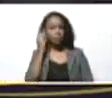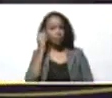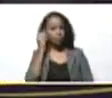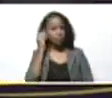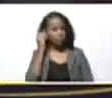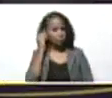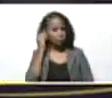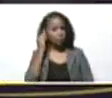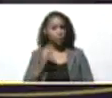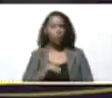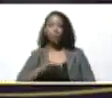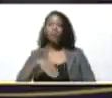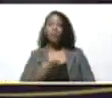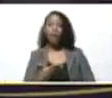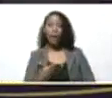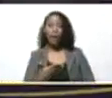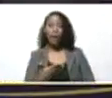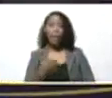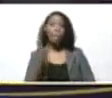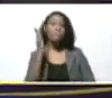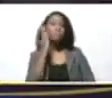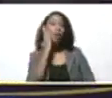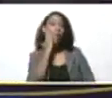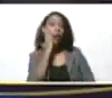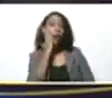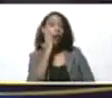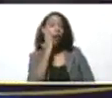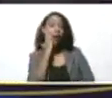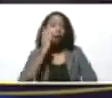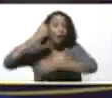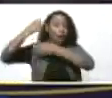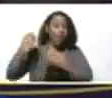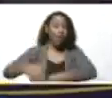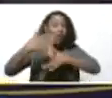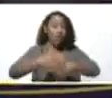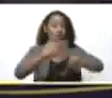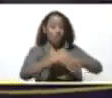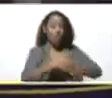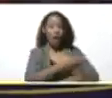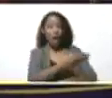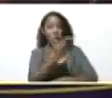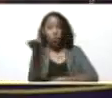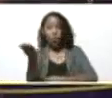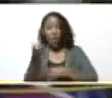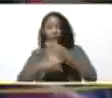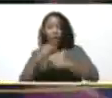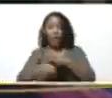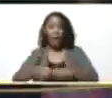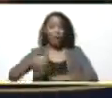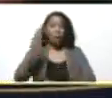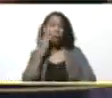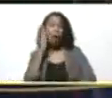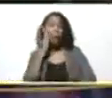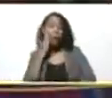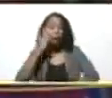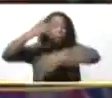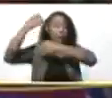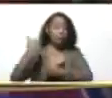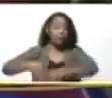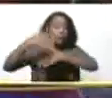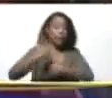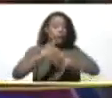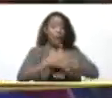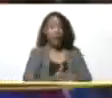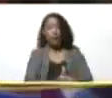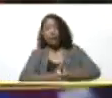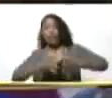¿Qué mamá de marchas han hecho ustedes? La mamá de todas las marchas.